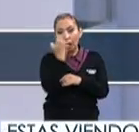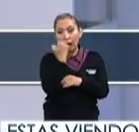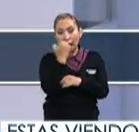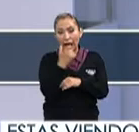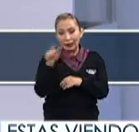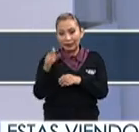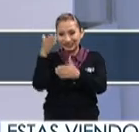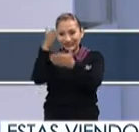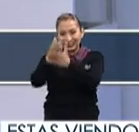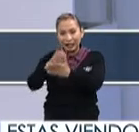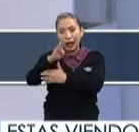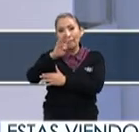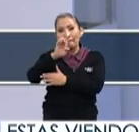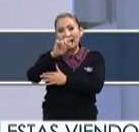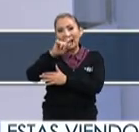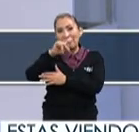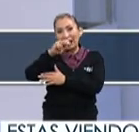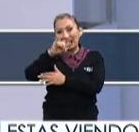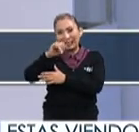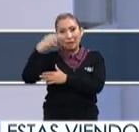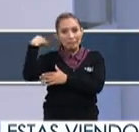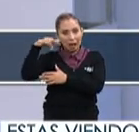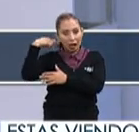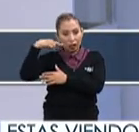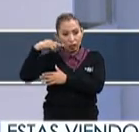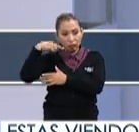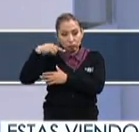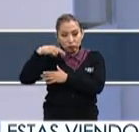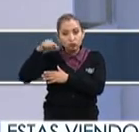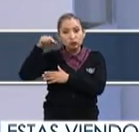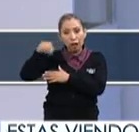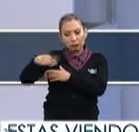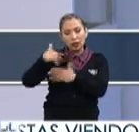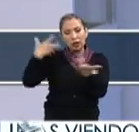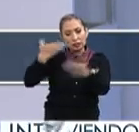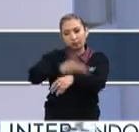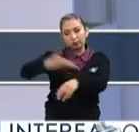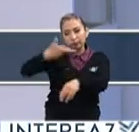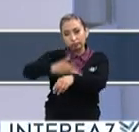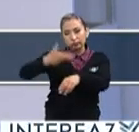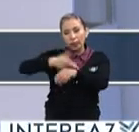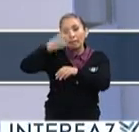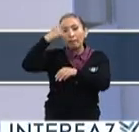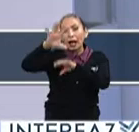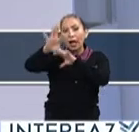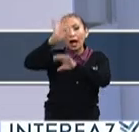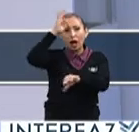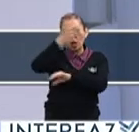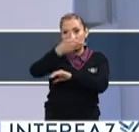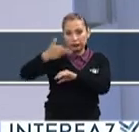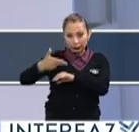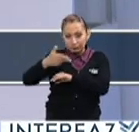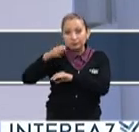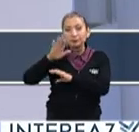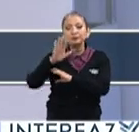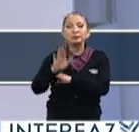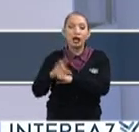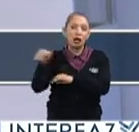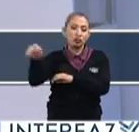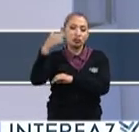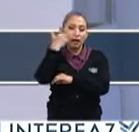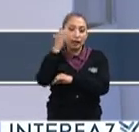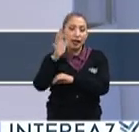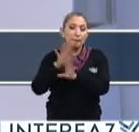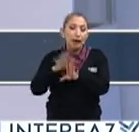receptora, en este caso que fue la Benemérita en Veracruz, pues hizo todo ese procedimiento para conseguirme un hospedaje. Pues ellos